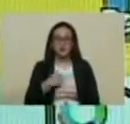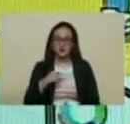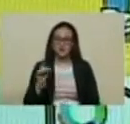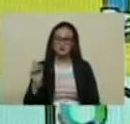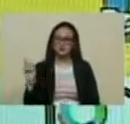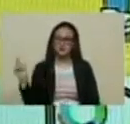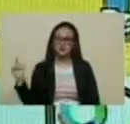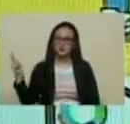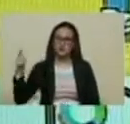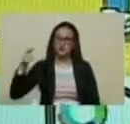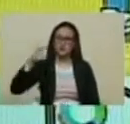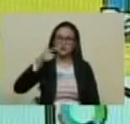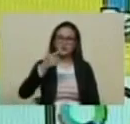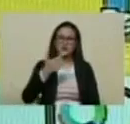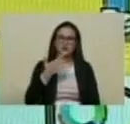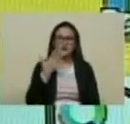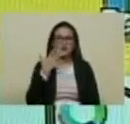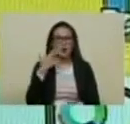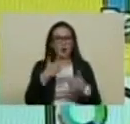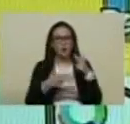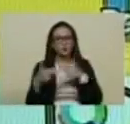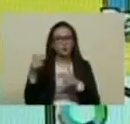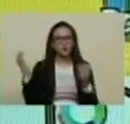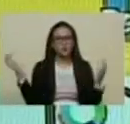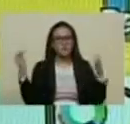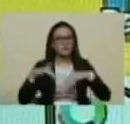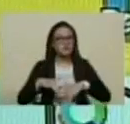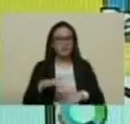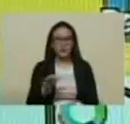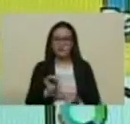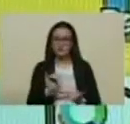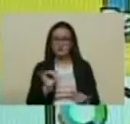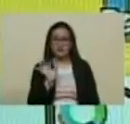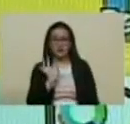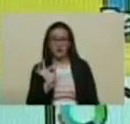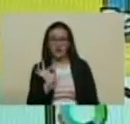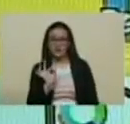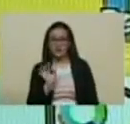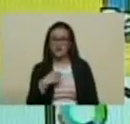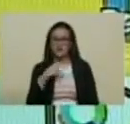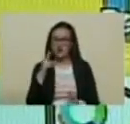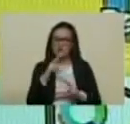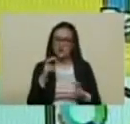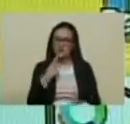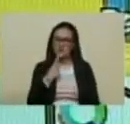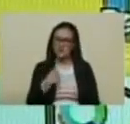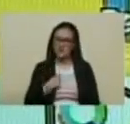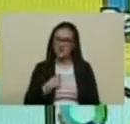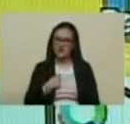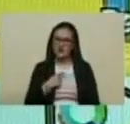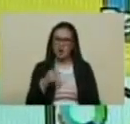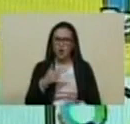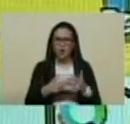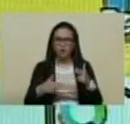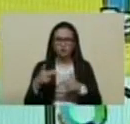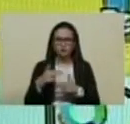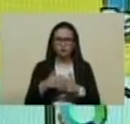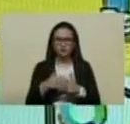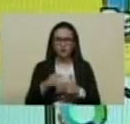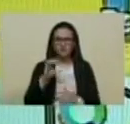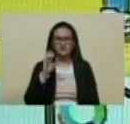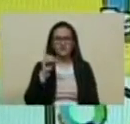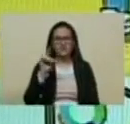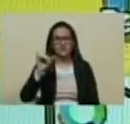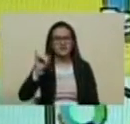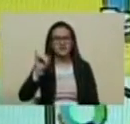Caribia, vi unas ruinas de una construcción que no se ha terminado. Mandé a averiguar y me dijeron que era una construcción de un CDI,